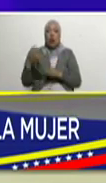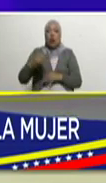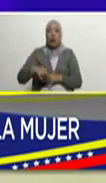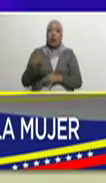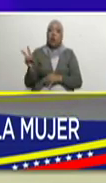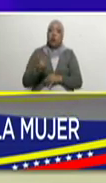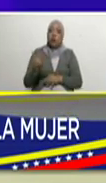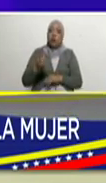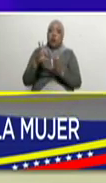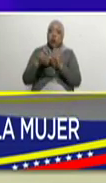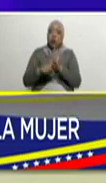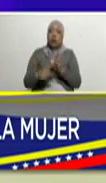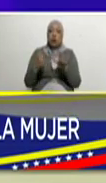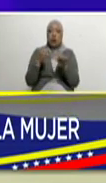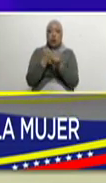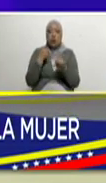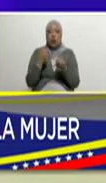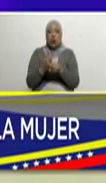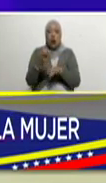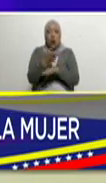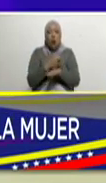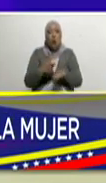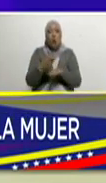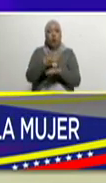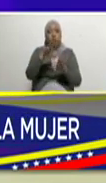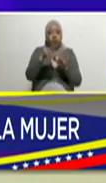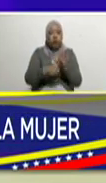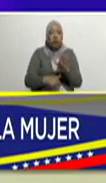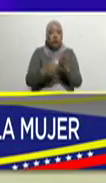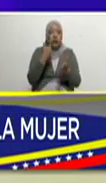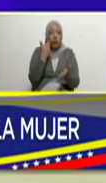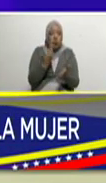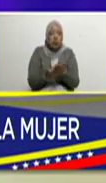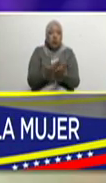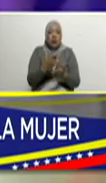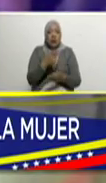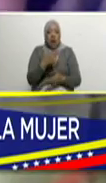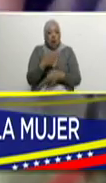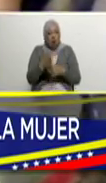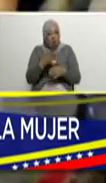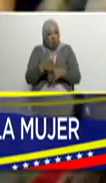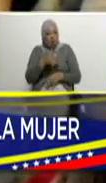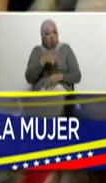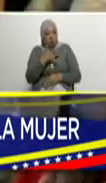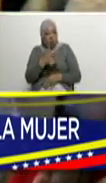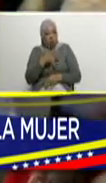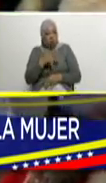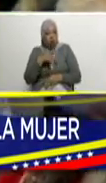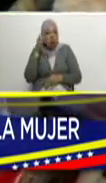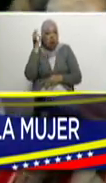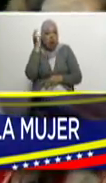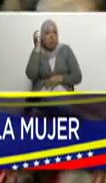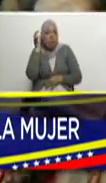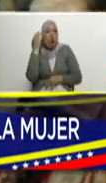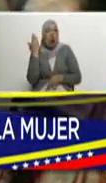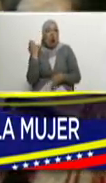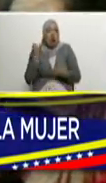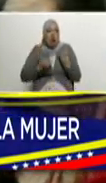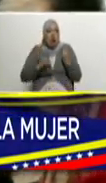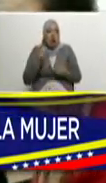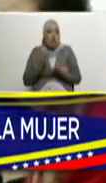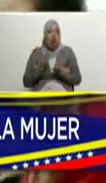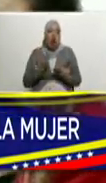Estado, cómo romper el techo del burocratismo, de la indolencia, cómo hacer, porque